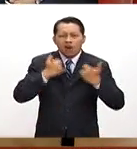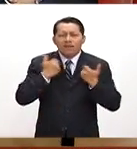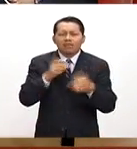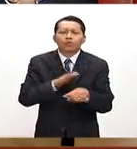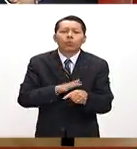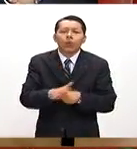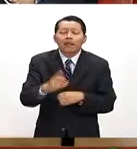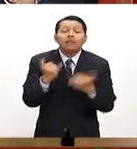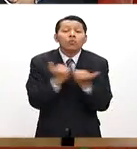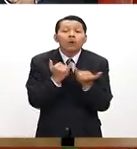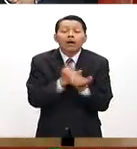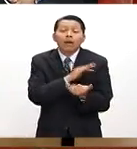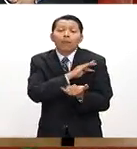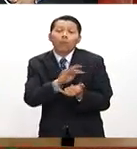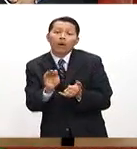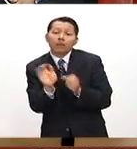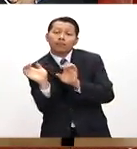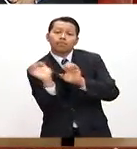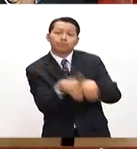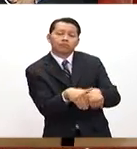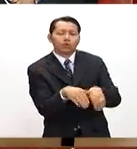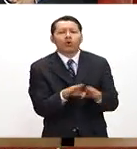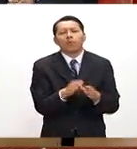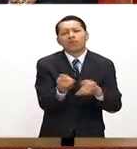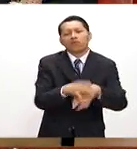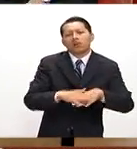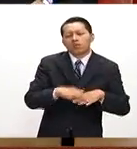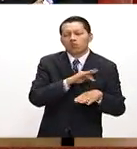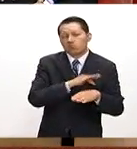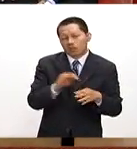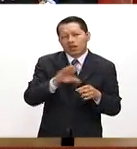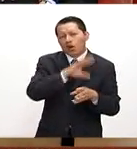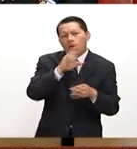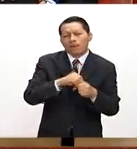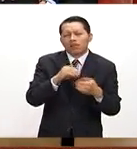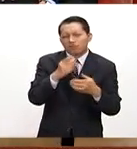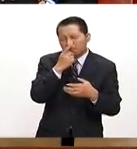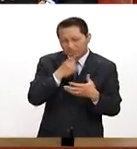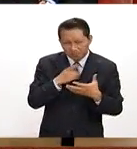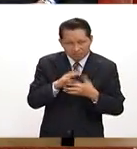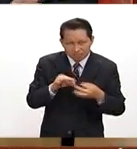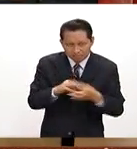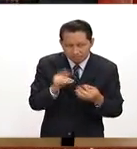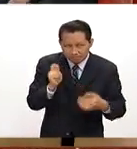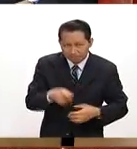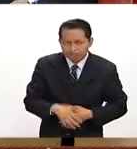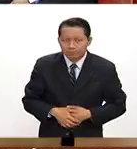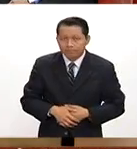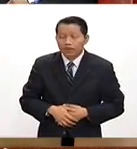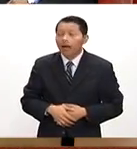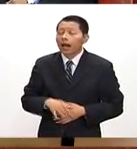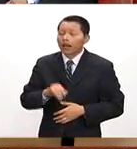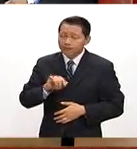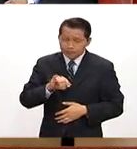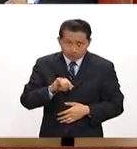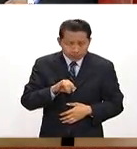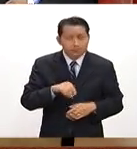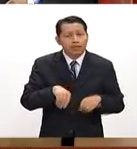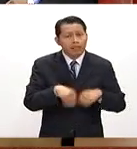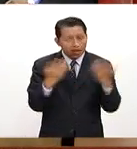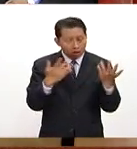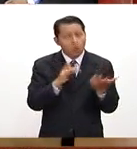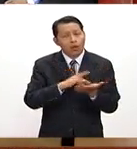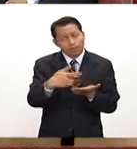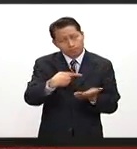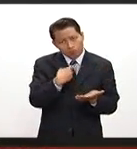y dónde pueden obtener información, cómo se pueden inscribir, en fin, los detalles de esta convocatoria tan importante. Claro que sí, muchas gracias por